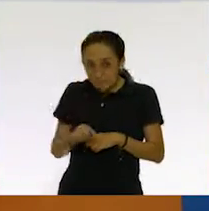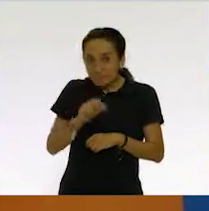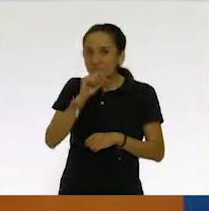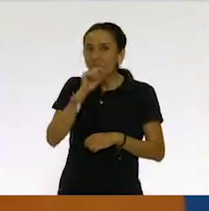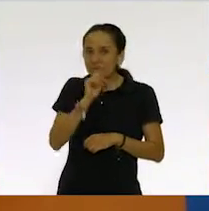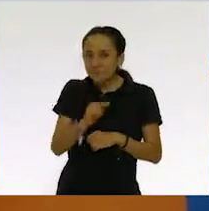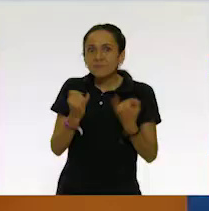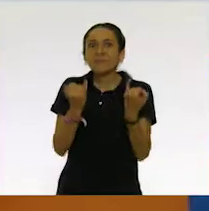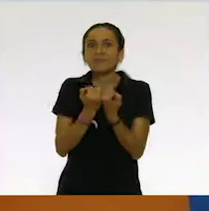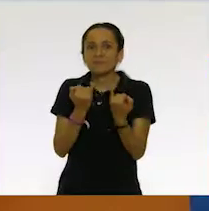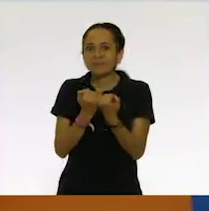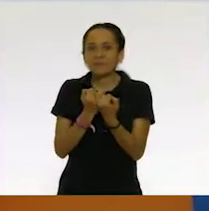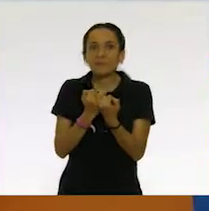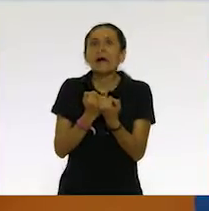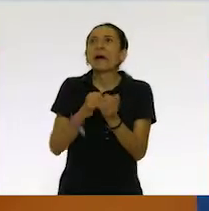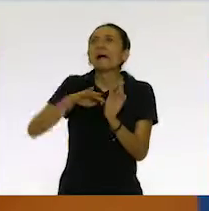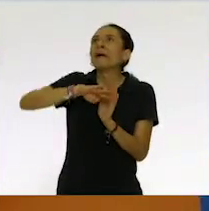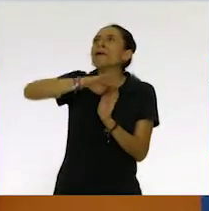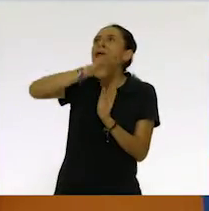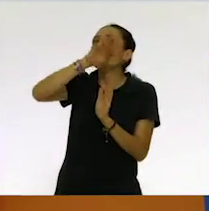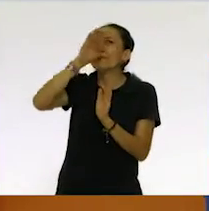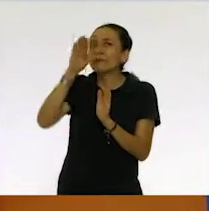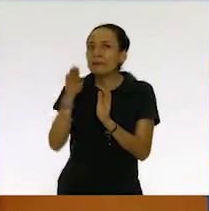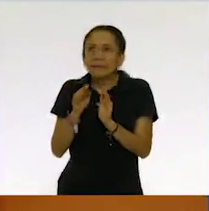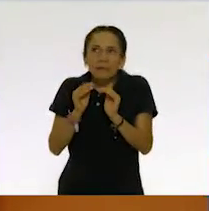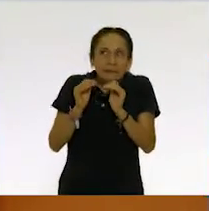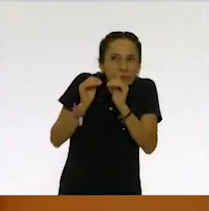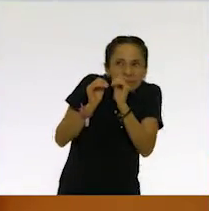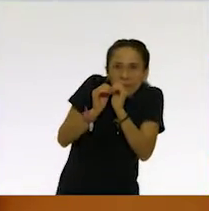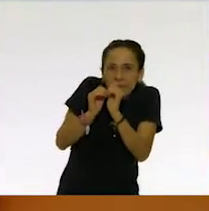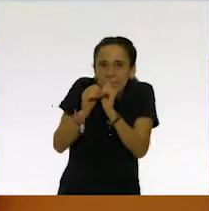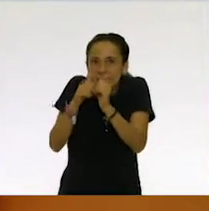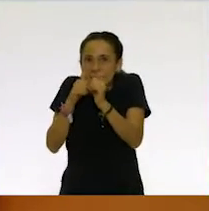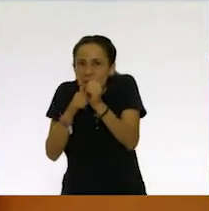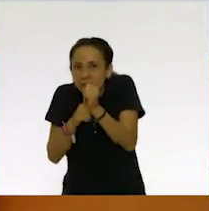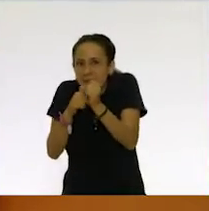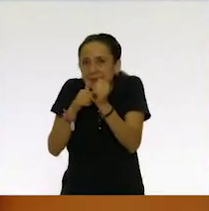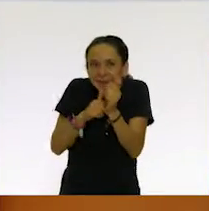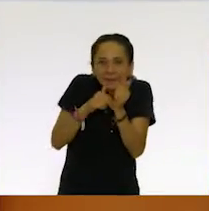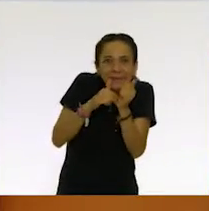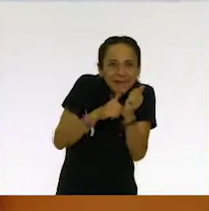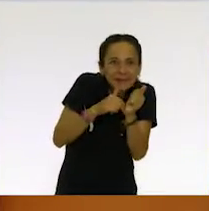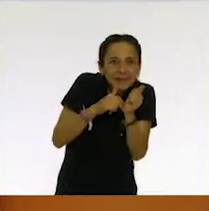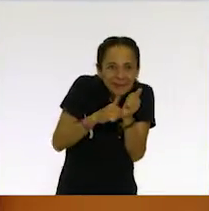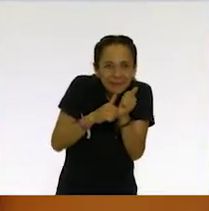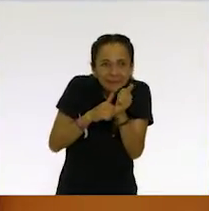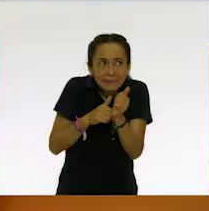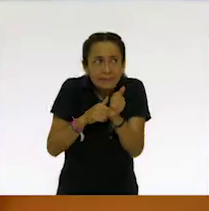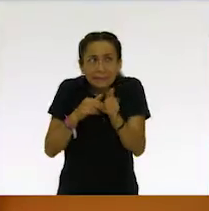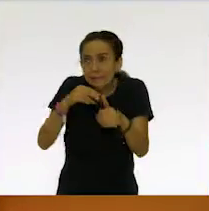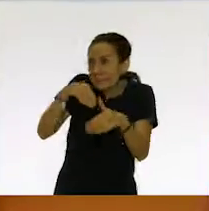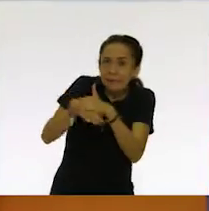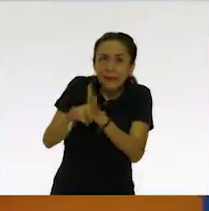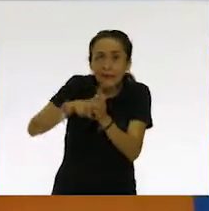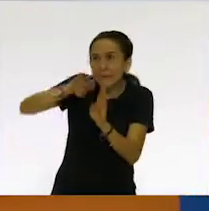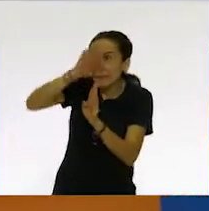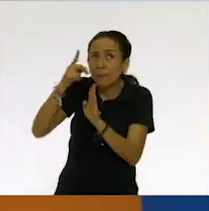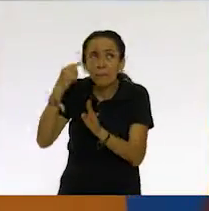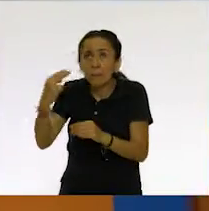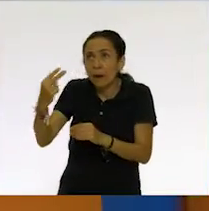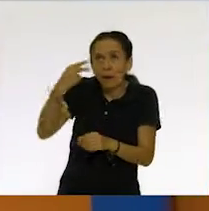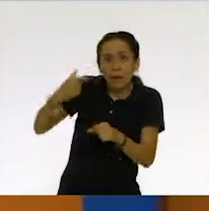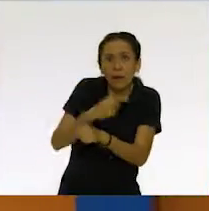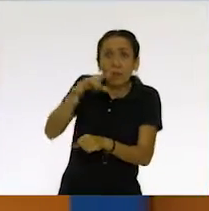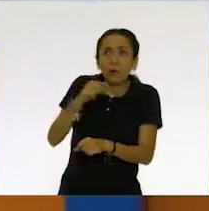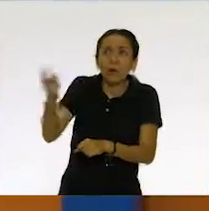me voy a esconder aquí, en lo que sale la pequeña criatura, para que el oso pardo no me vea, no me vaya a comer. Y resulta que el